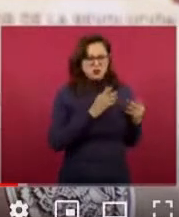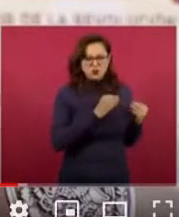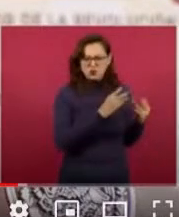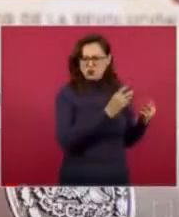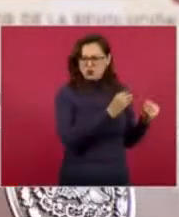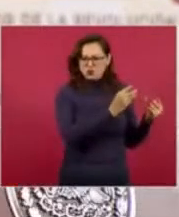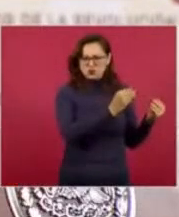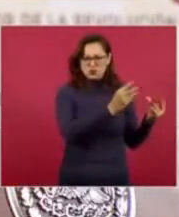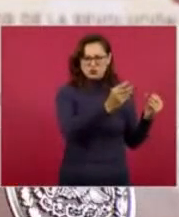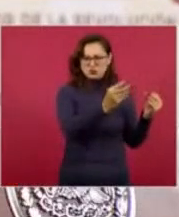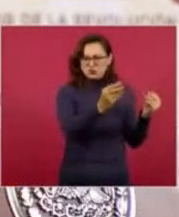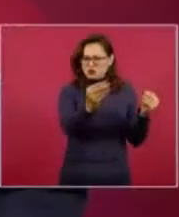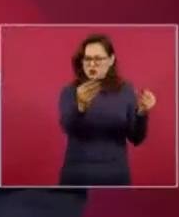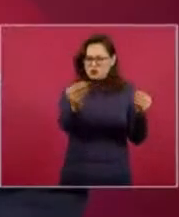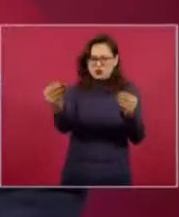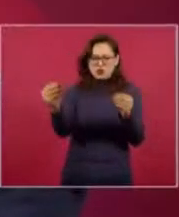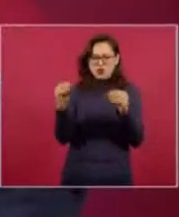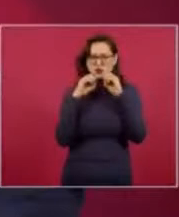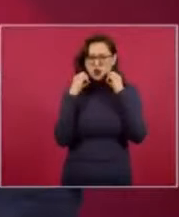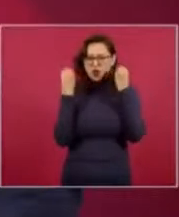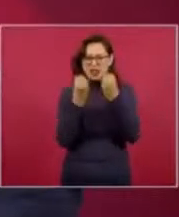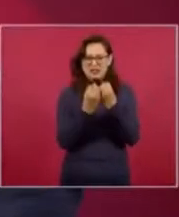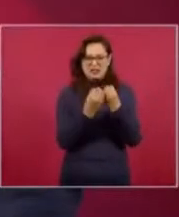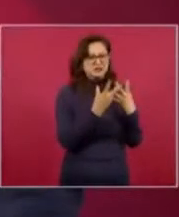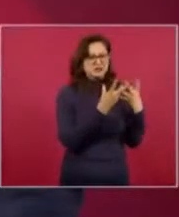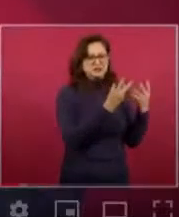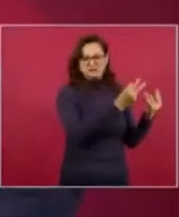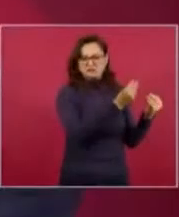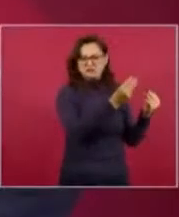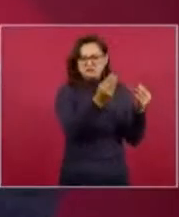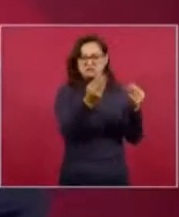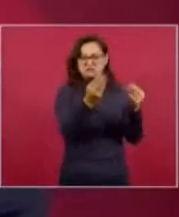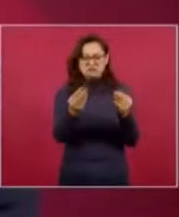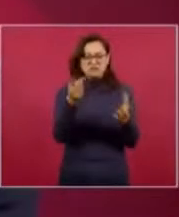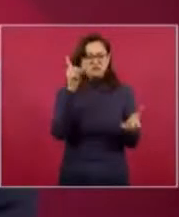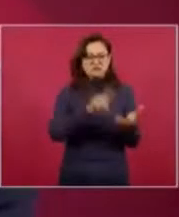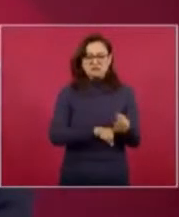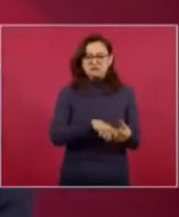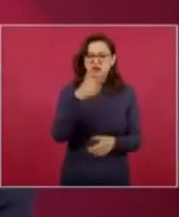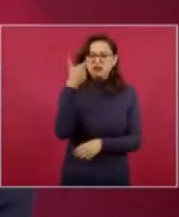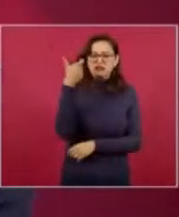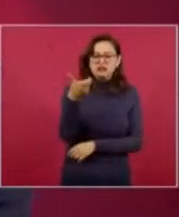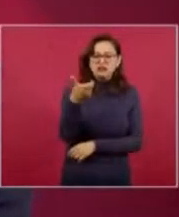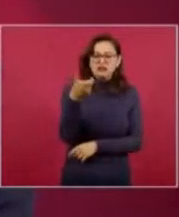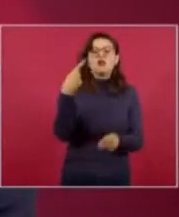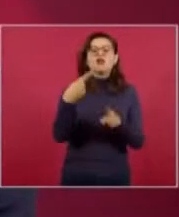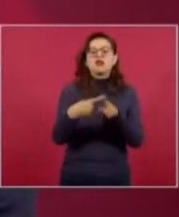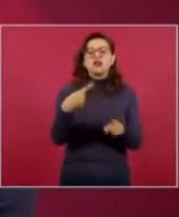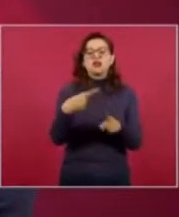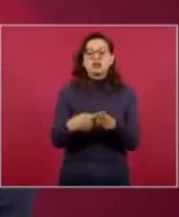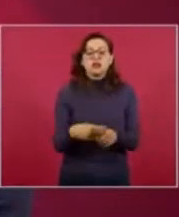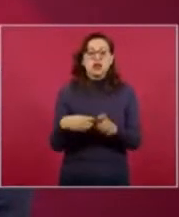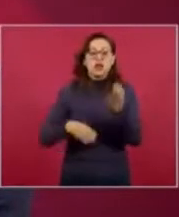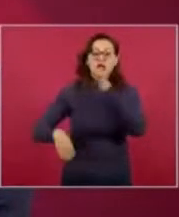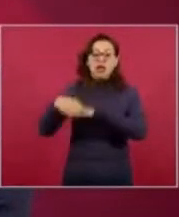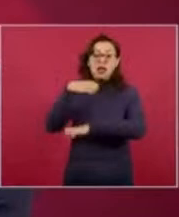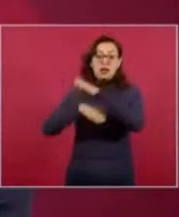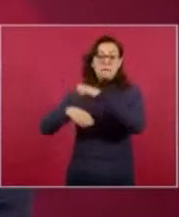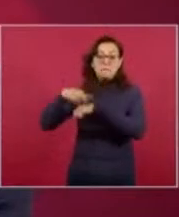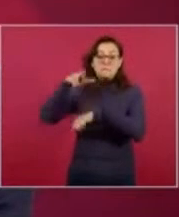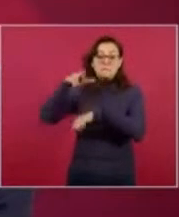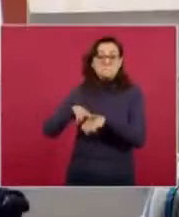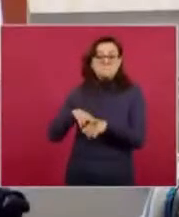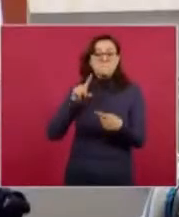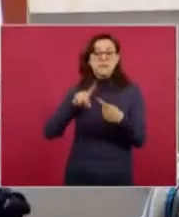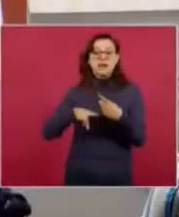de organizaciones financiadas por grandes empresas por